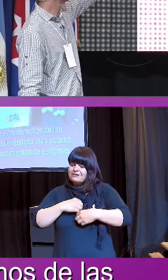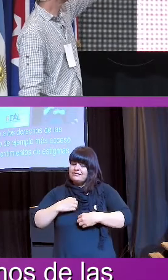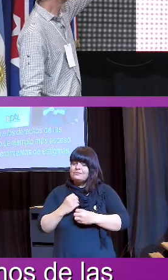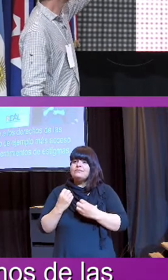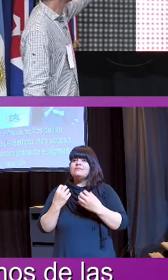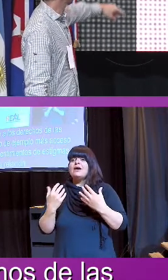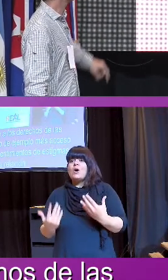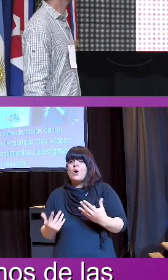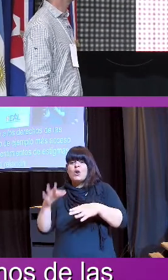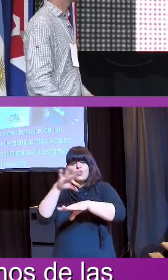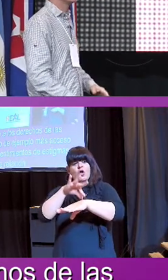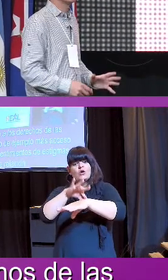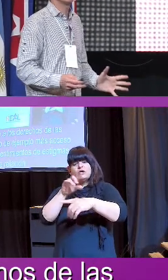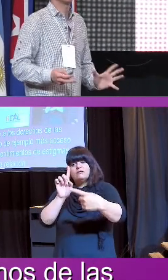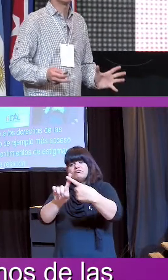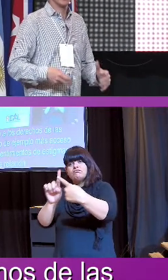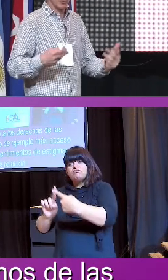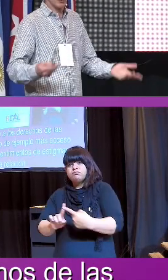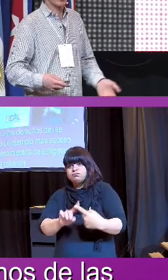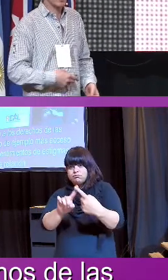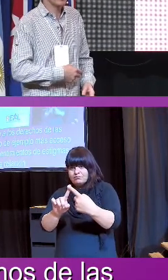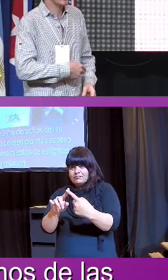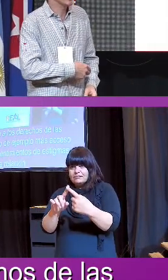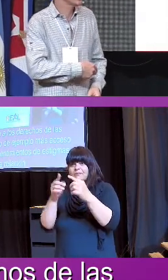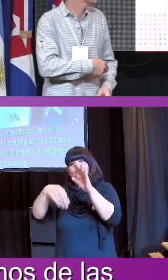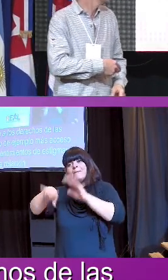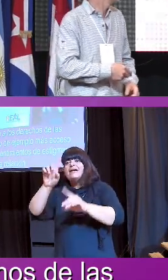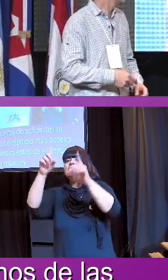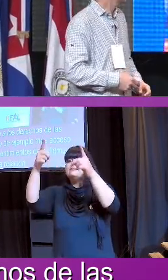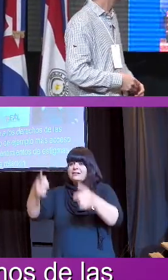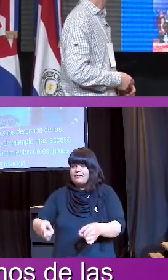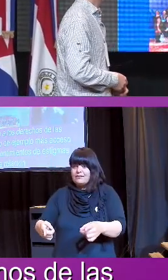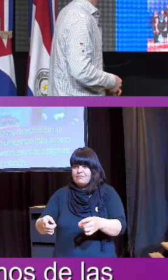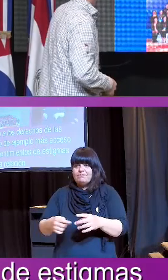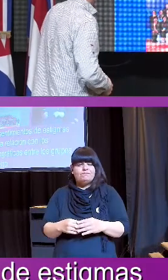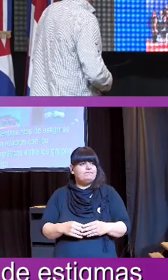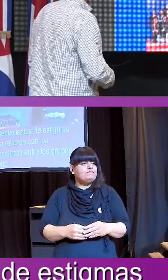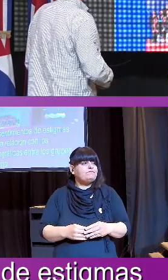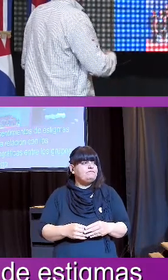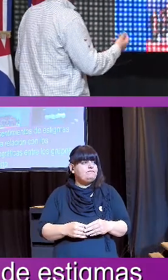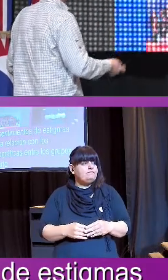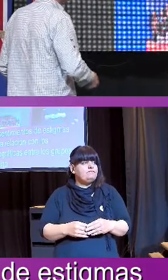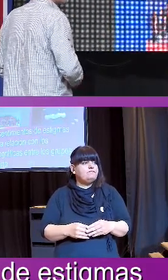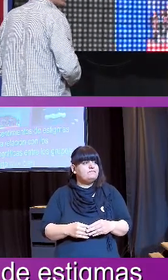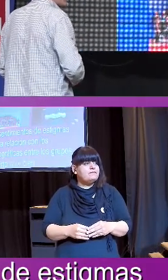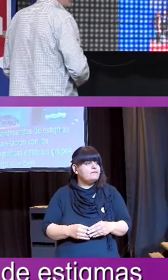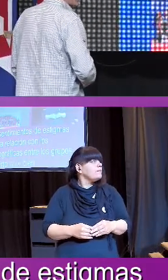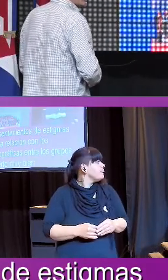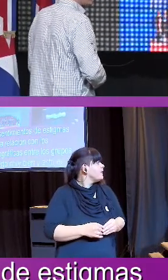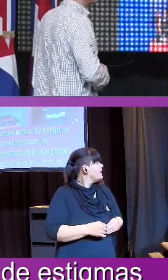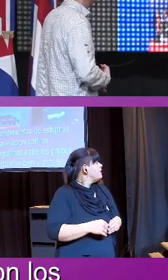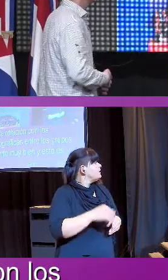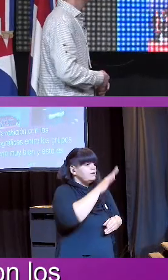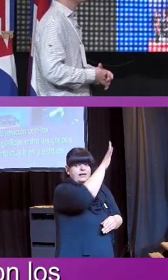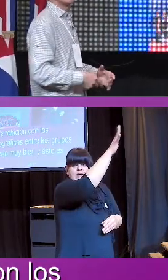relación con los terapeutas, pocas diferencias demográficas entre los grupos, lo que hace pensar que esto es cierto. Muy bien, y esto es real, Red